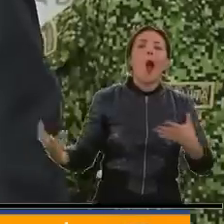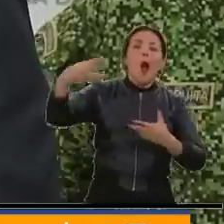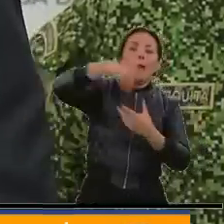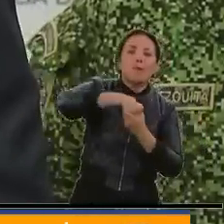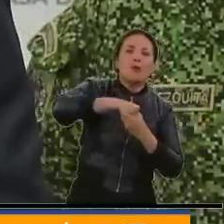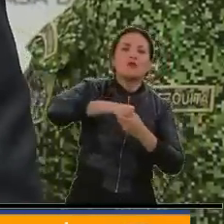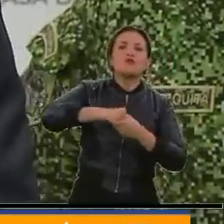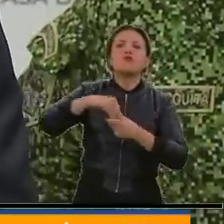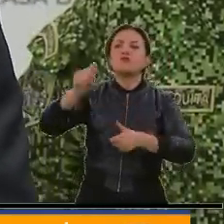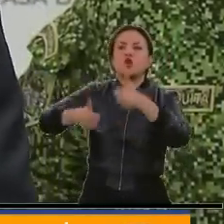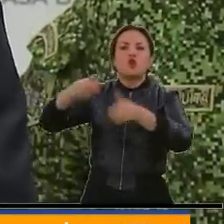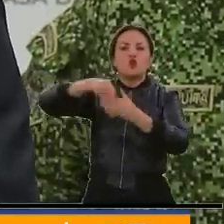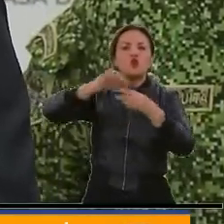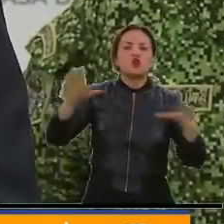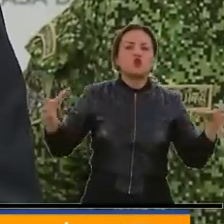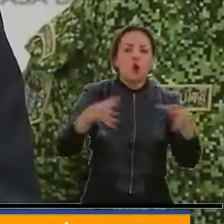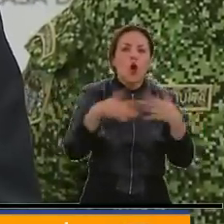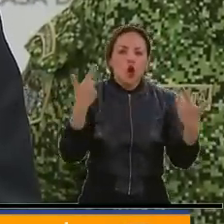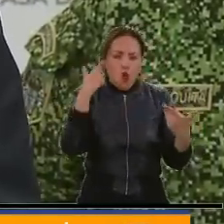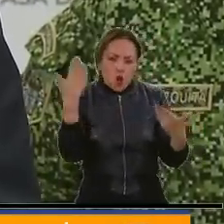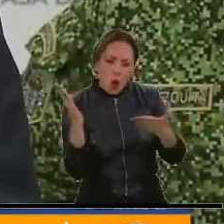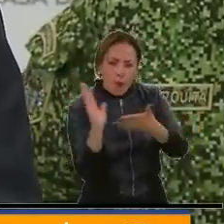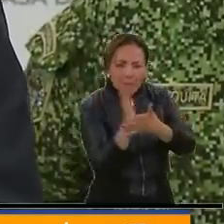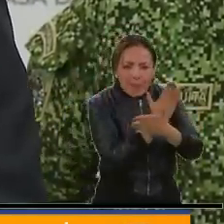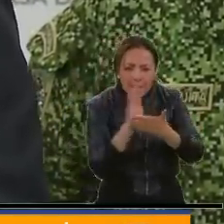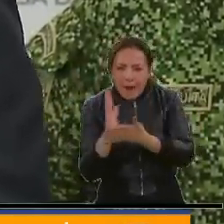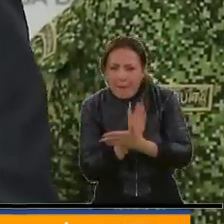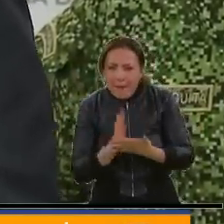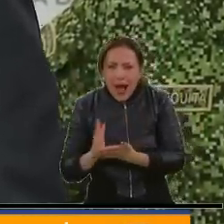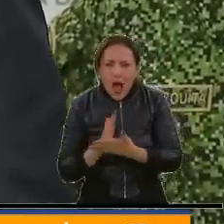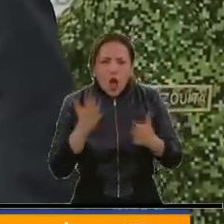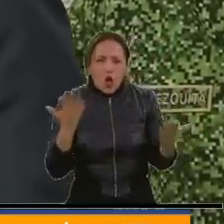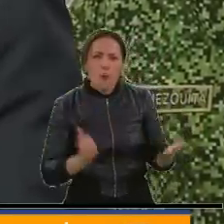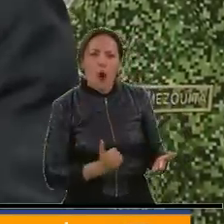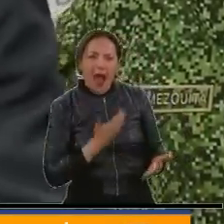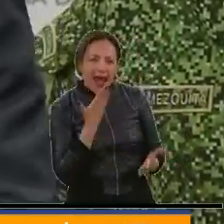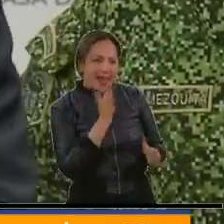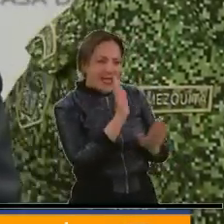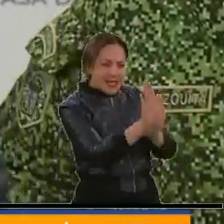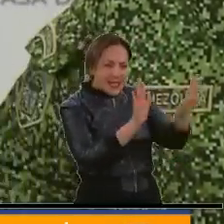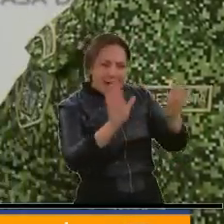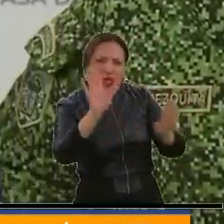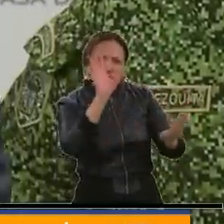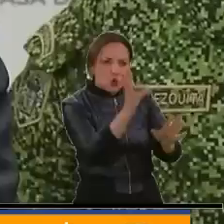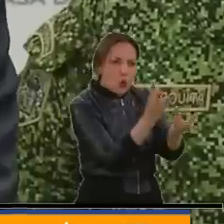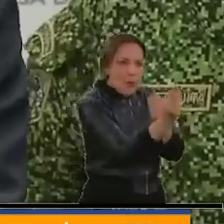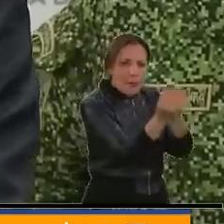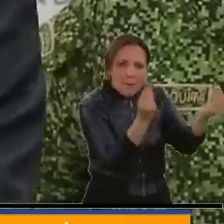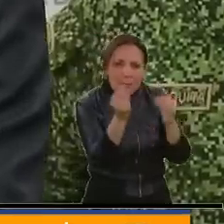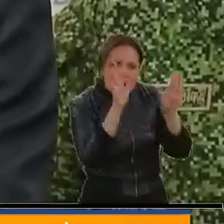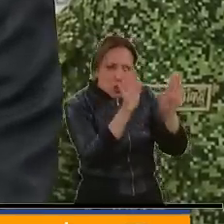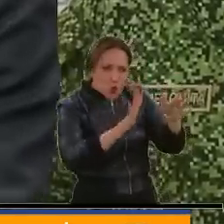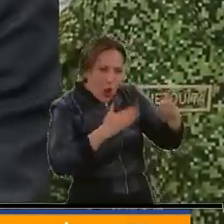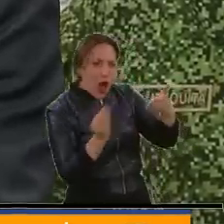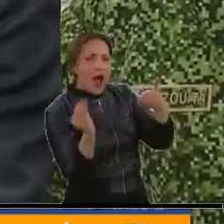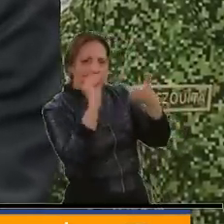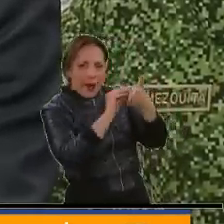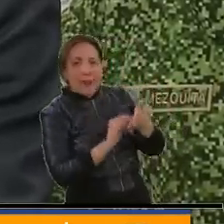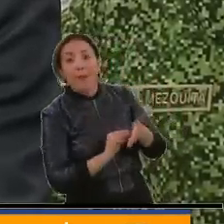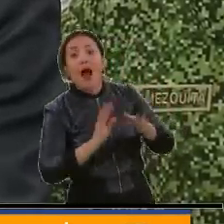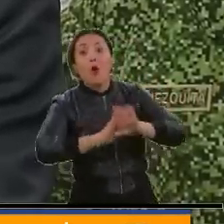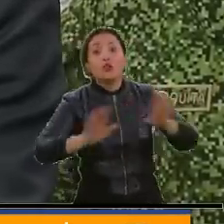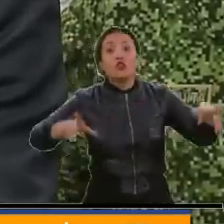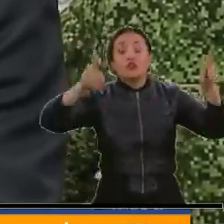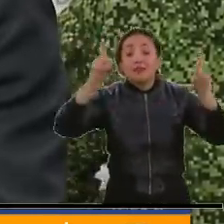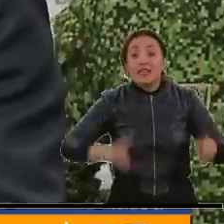de clasificar y de caracterizar a las organizaciones, de tal manera que una vez se produzca esa